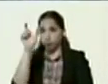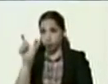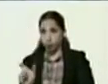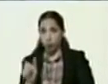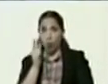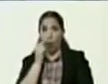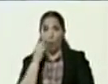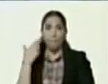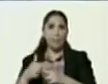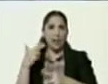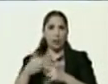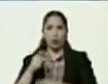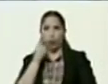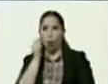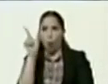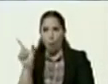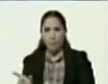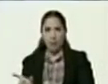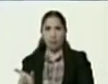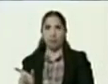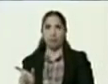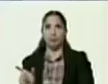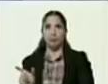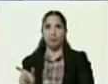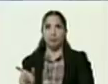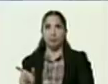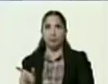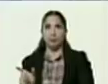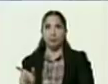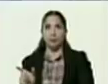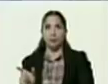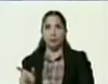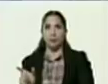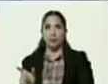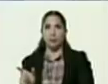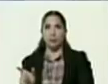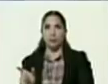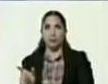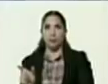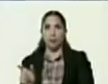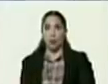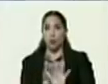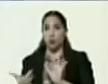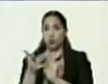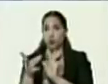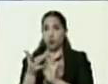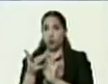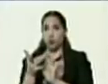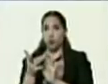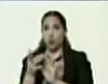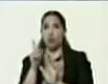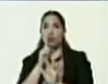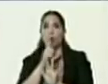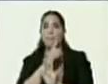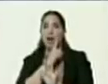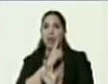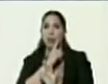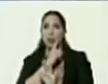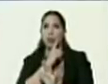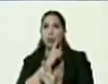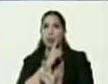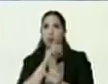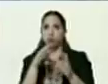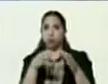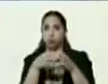peligroso narco paramilitar está directamente relacionado con lo que hemos llamado el ciclo